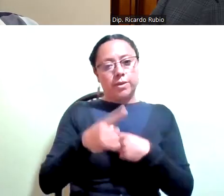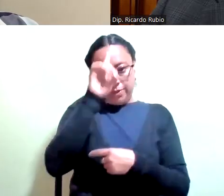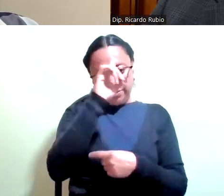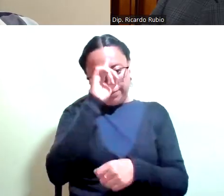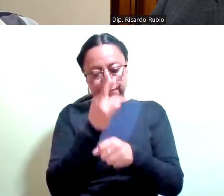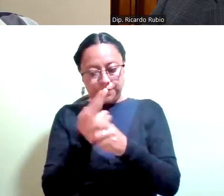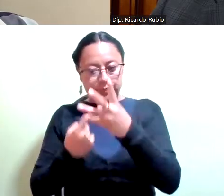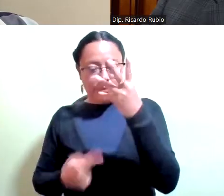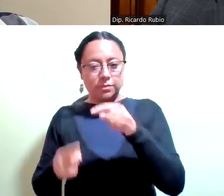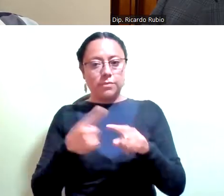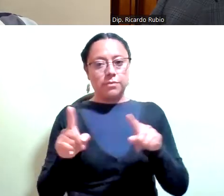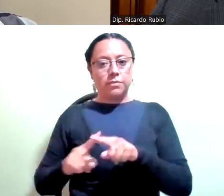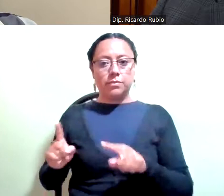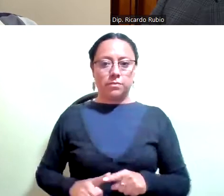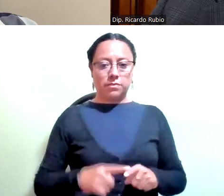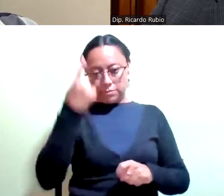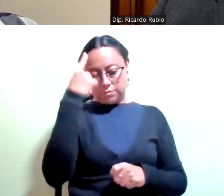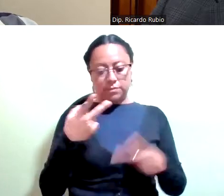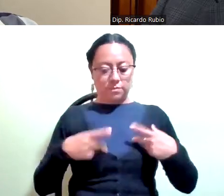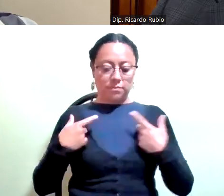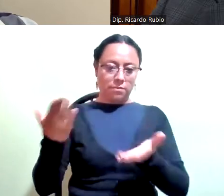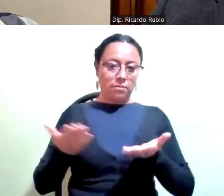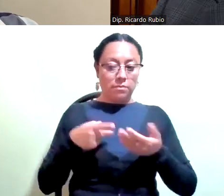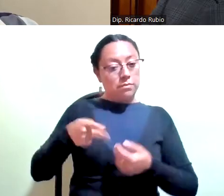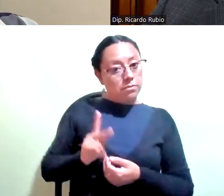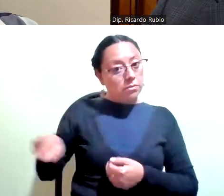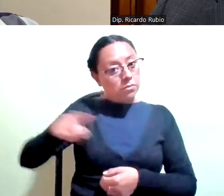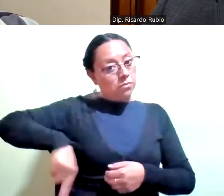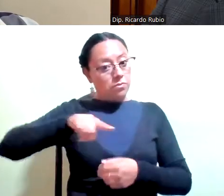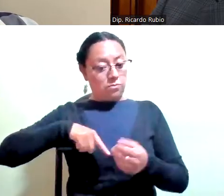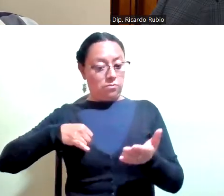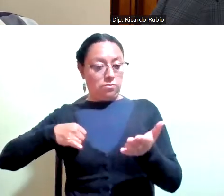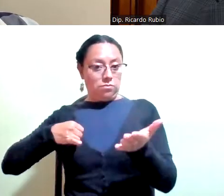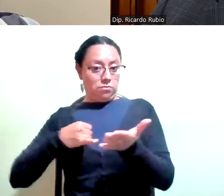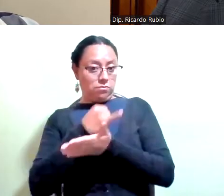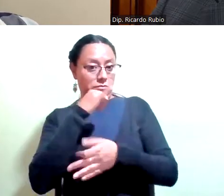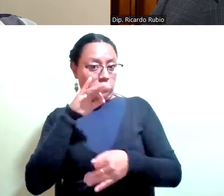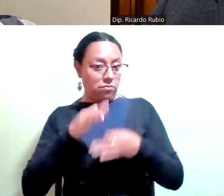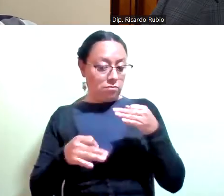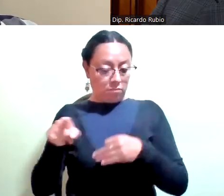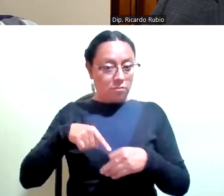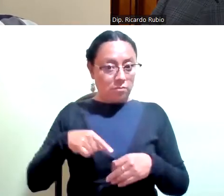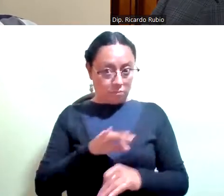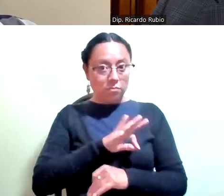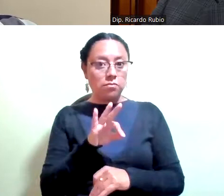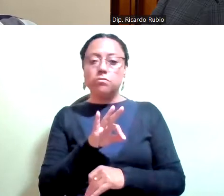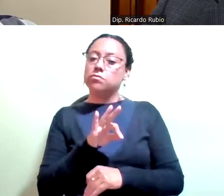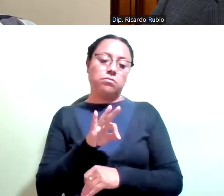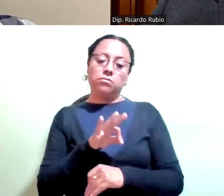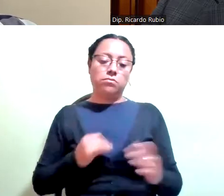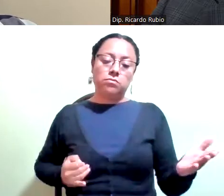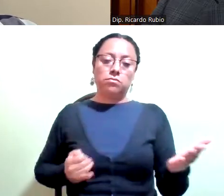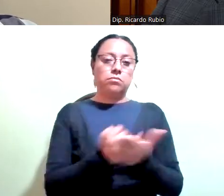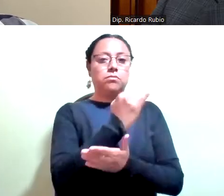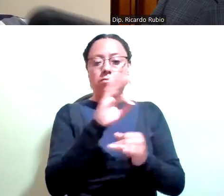más, digamos, planchadas. Pero no quiere decir que tomen decisiones últimas ni definitivas. Las que tomamos decisiones últimas y definitivas